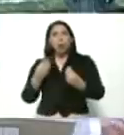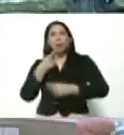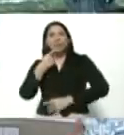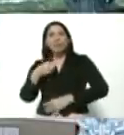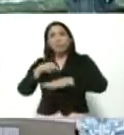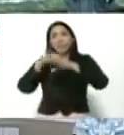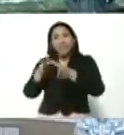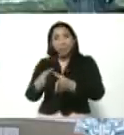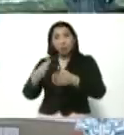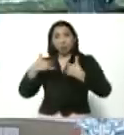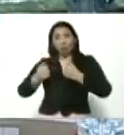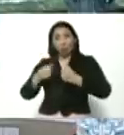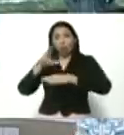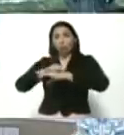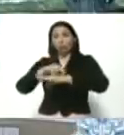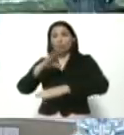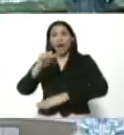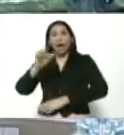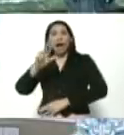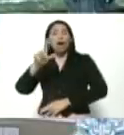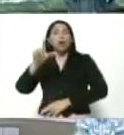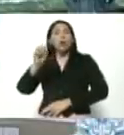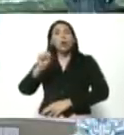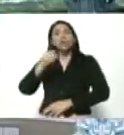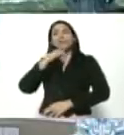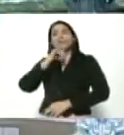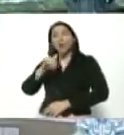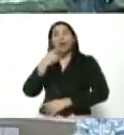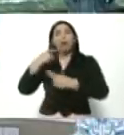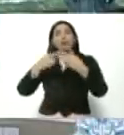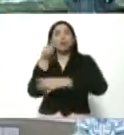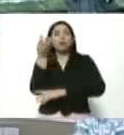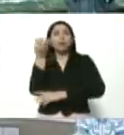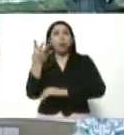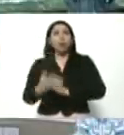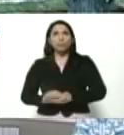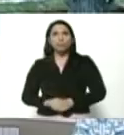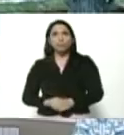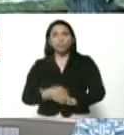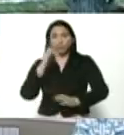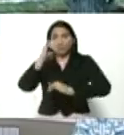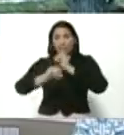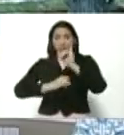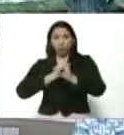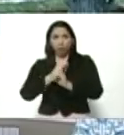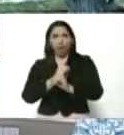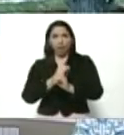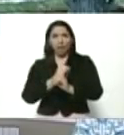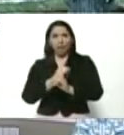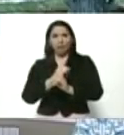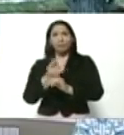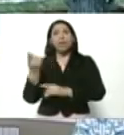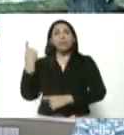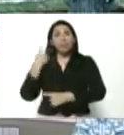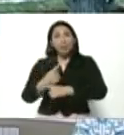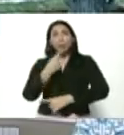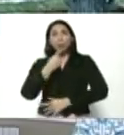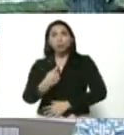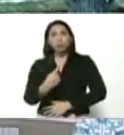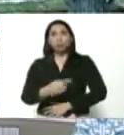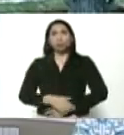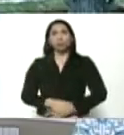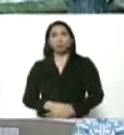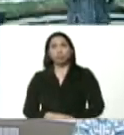salud el doctor carlos alvarado ha informado en los distintos foros internacionales debemos mencionar que